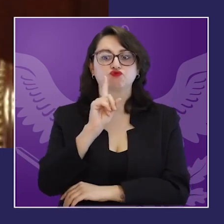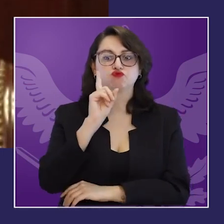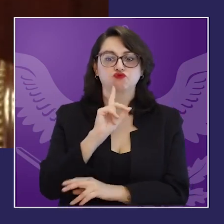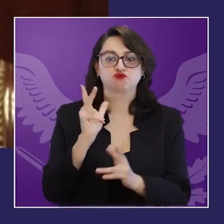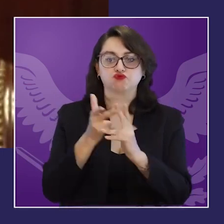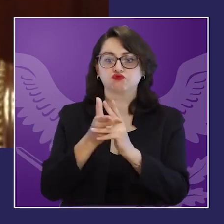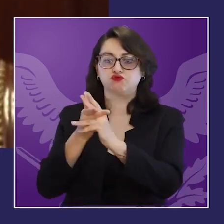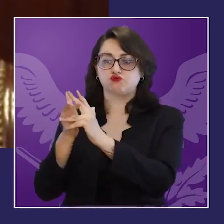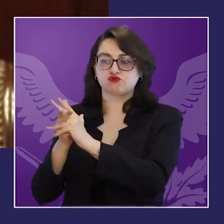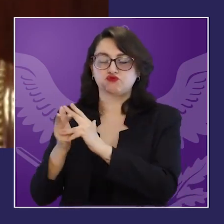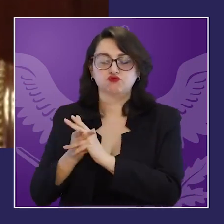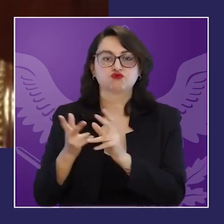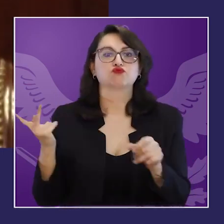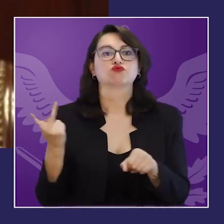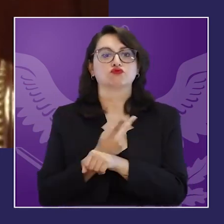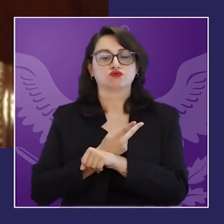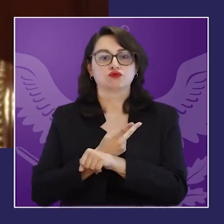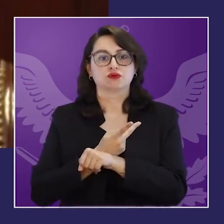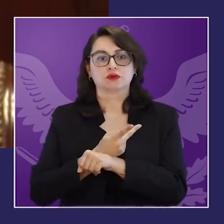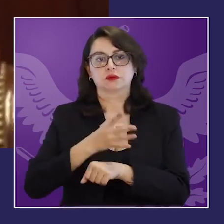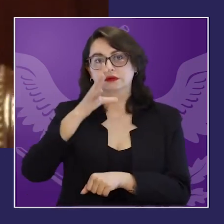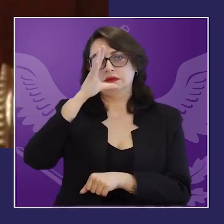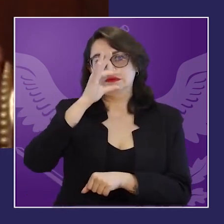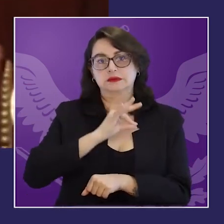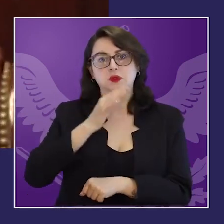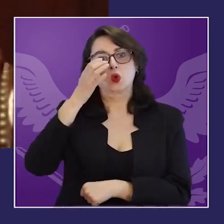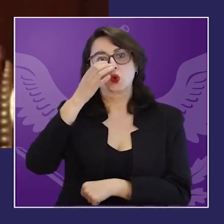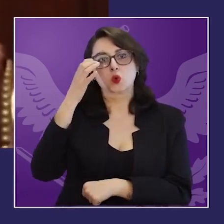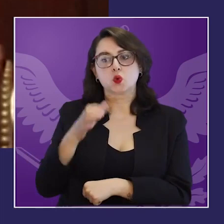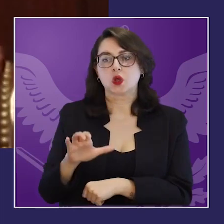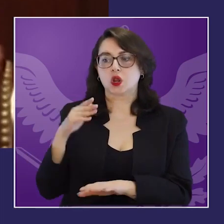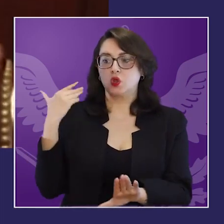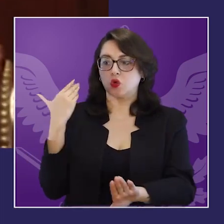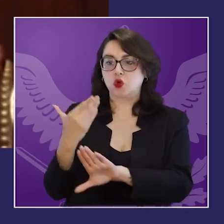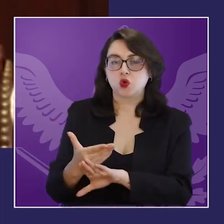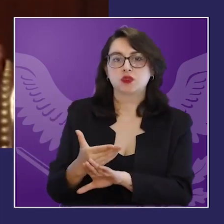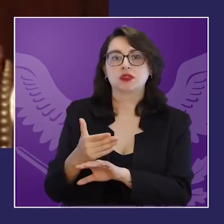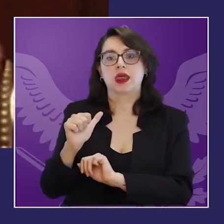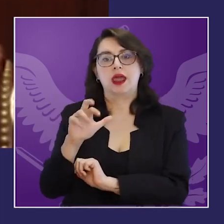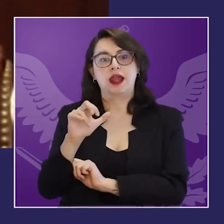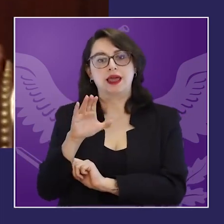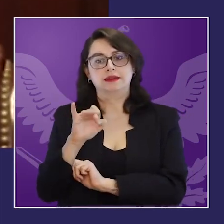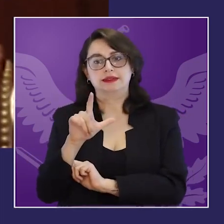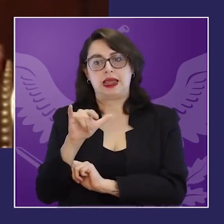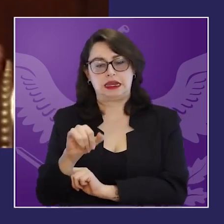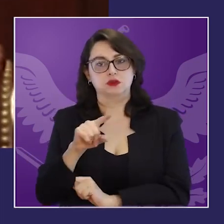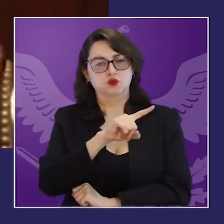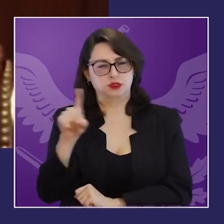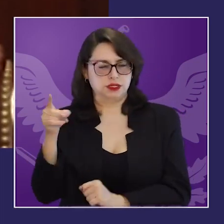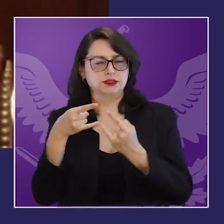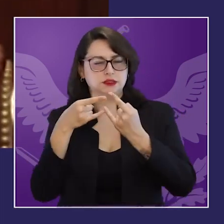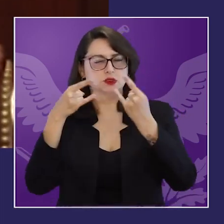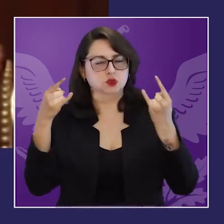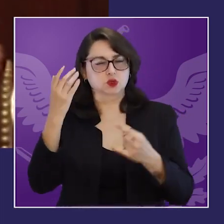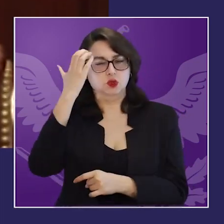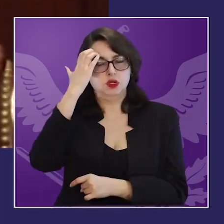por ejemplo, la ley en Colombia de feminicidio, que además surge por una mala atención, surge en el marco de un acto